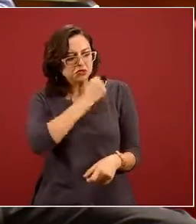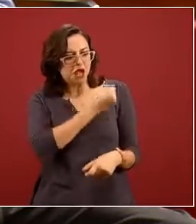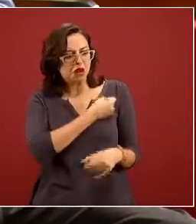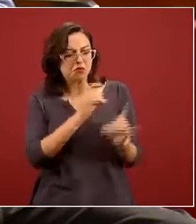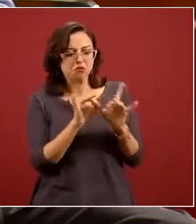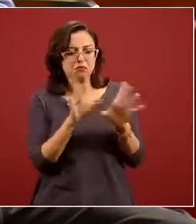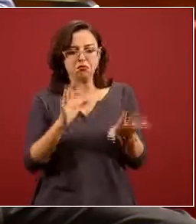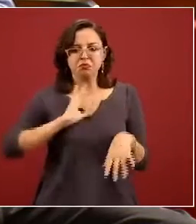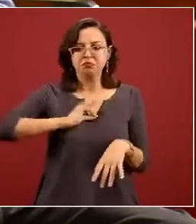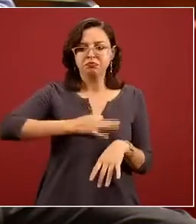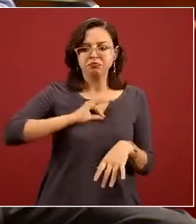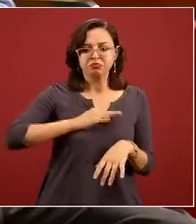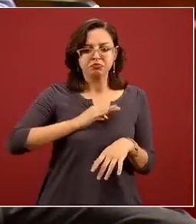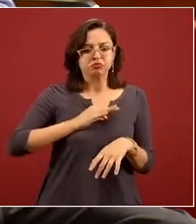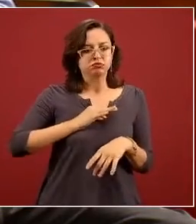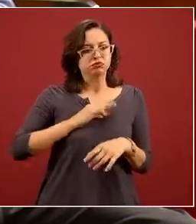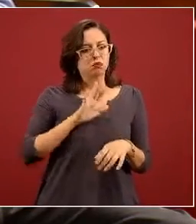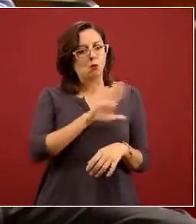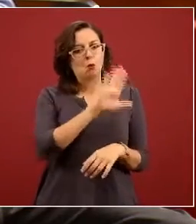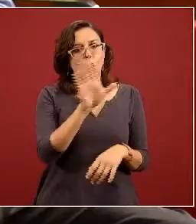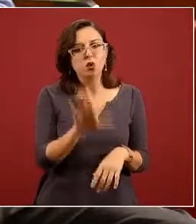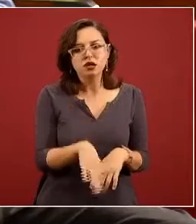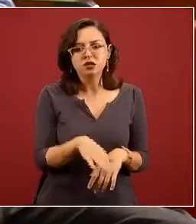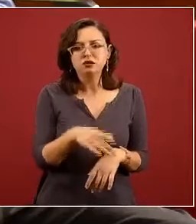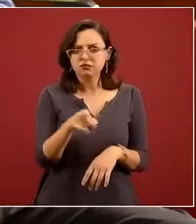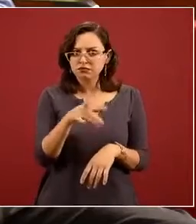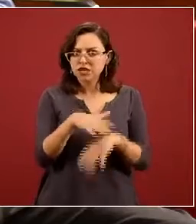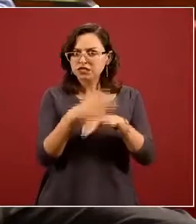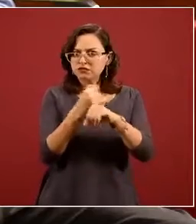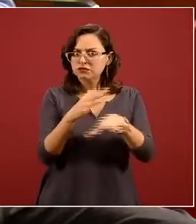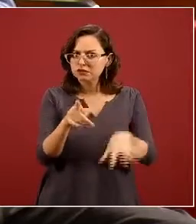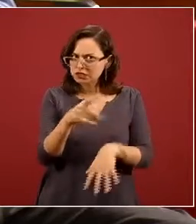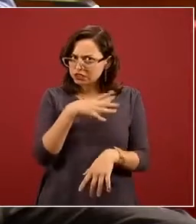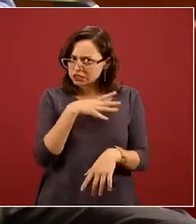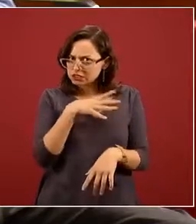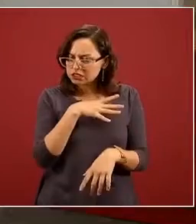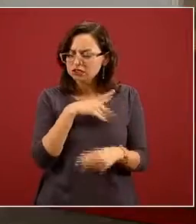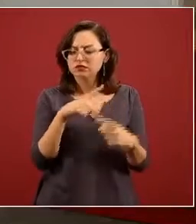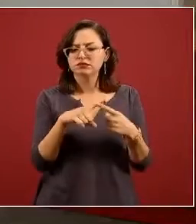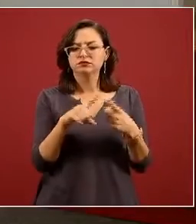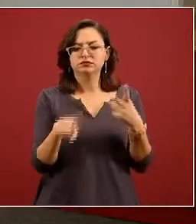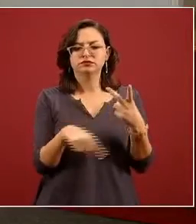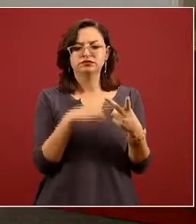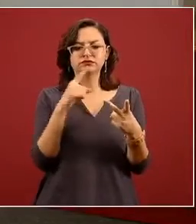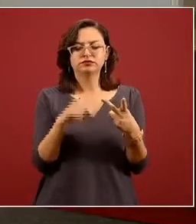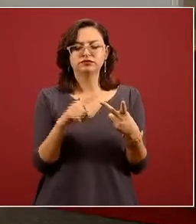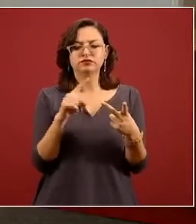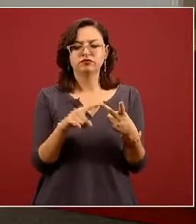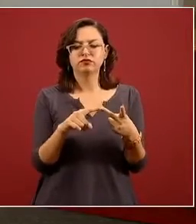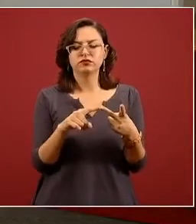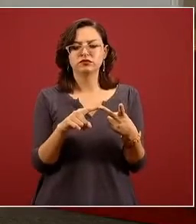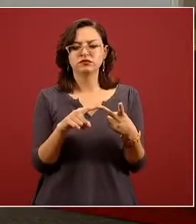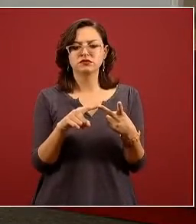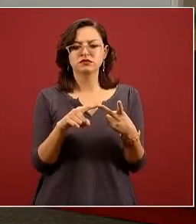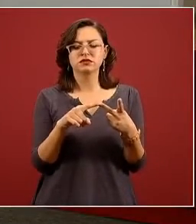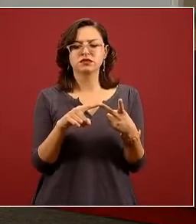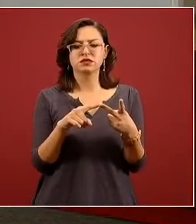una cosa que quiero saber si ustedes tienen información sobre eso. Luego ha habido personas a las que les